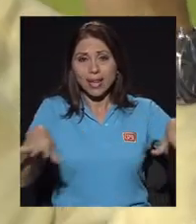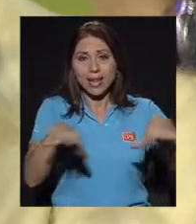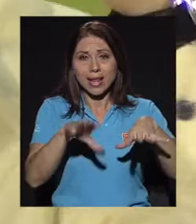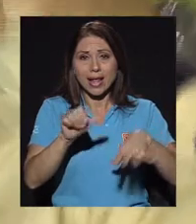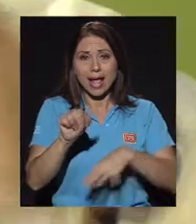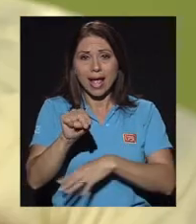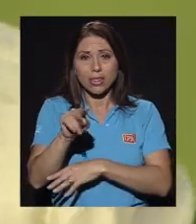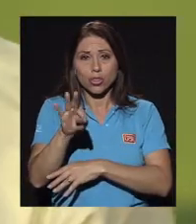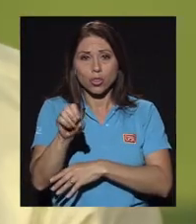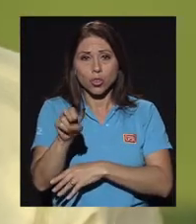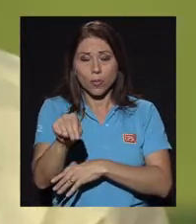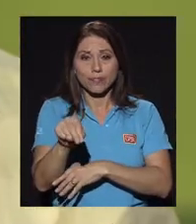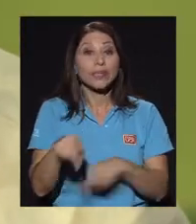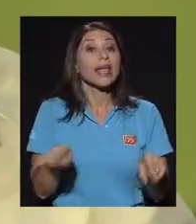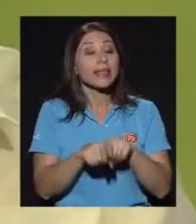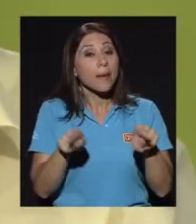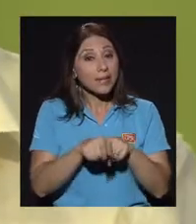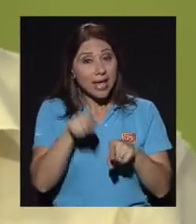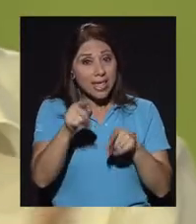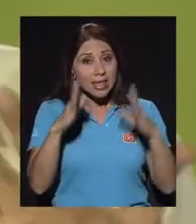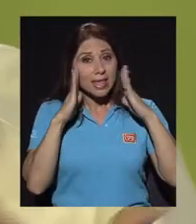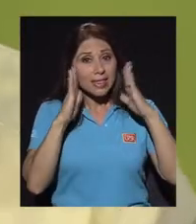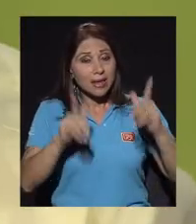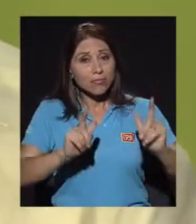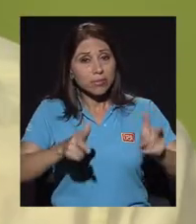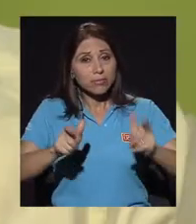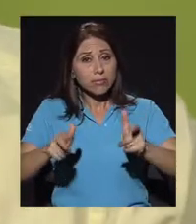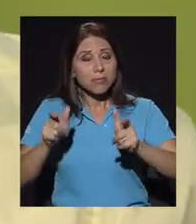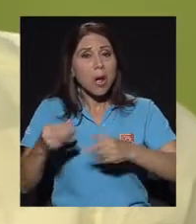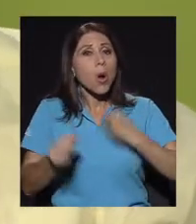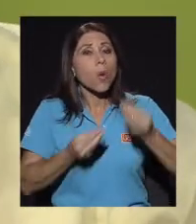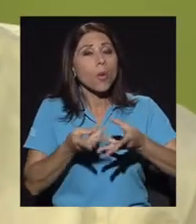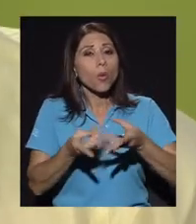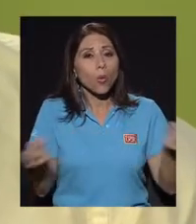Bueno, el tratamiento de desechos sólidos también está ahí. El tema de